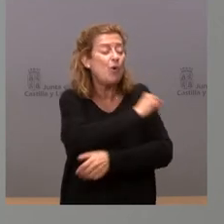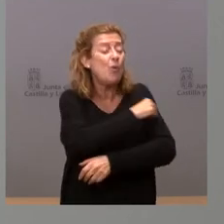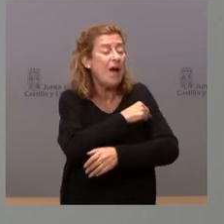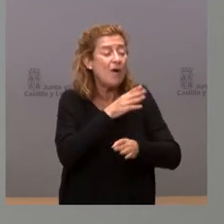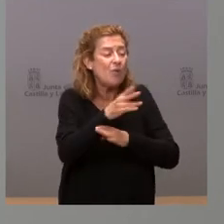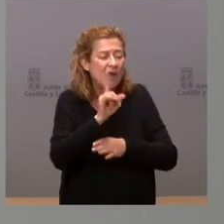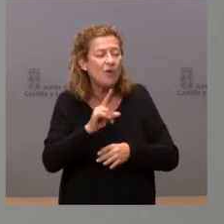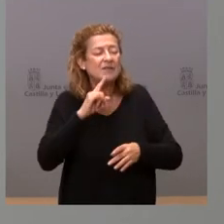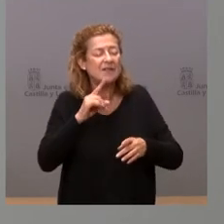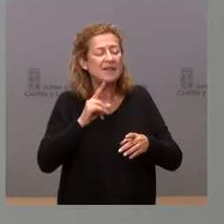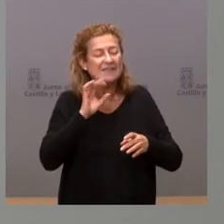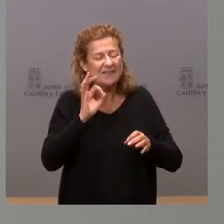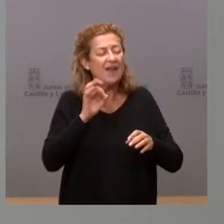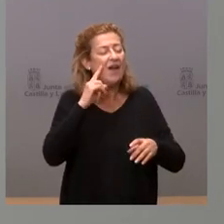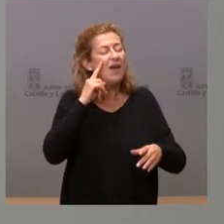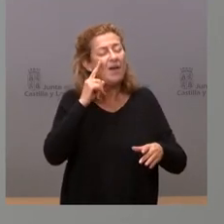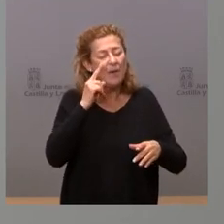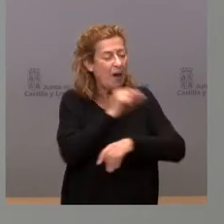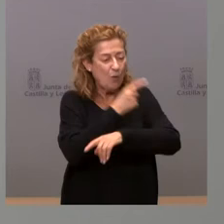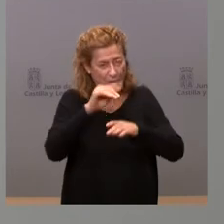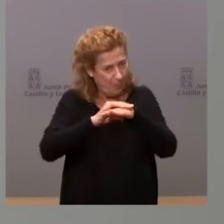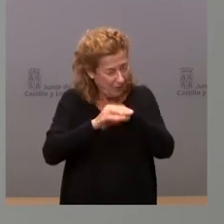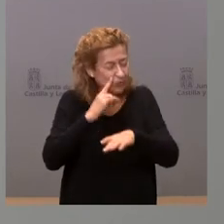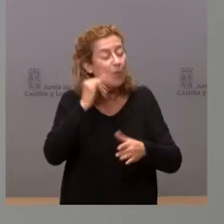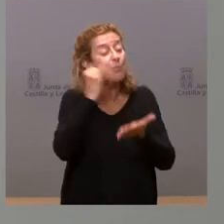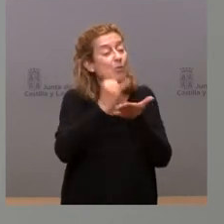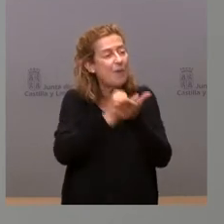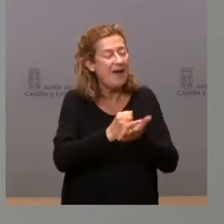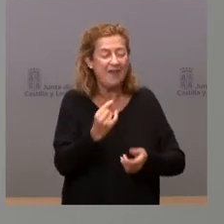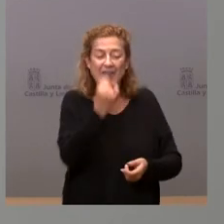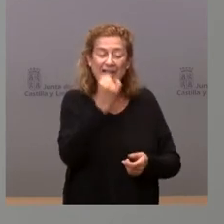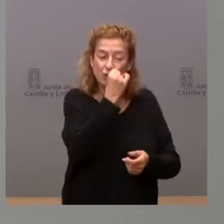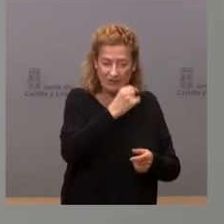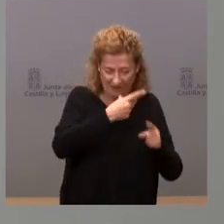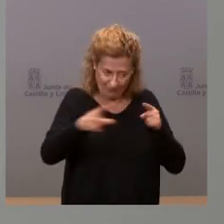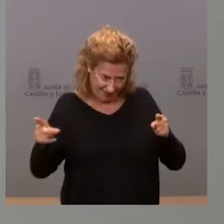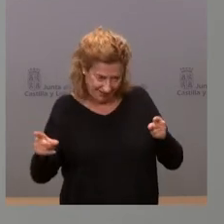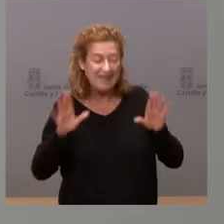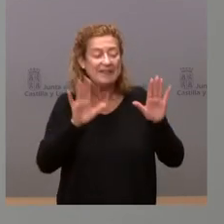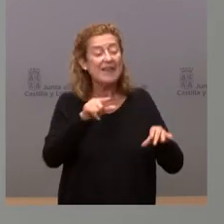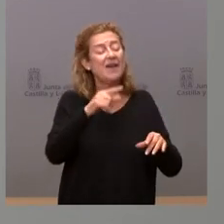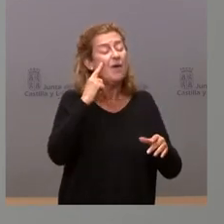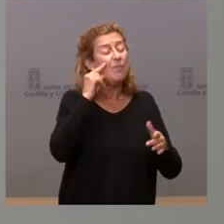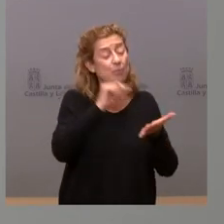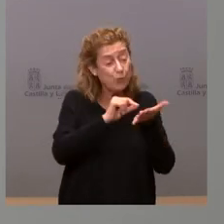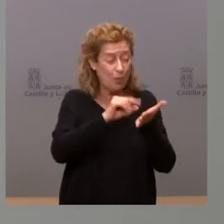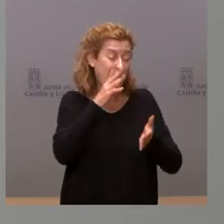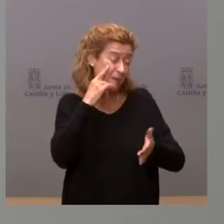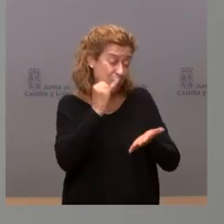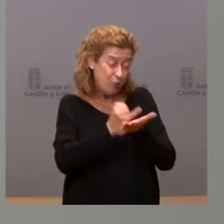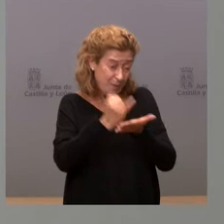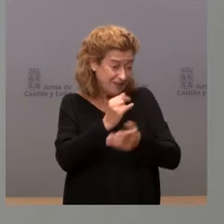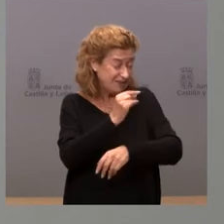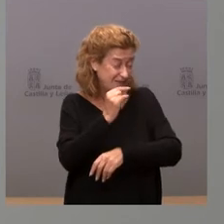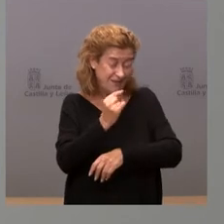realización de pruebas son puntos de realización de pruebas diagnósticas que se han realizado siempre sobre